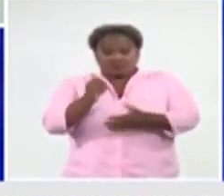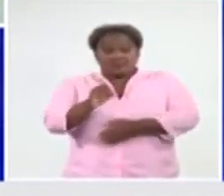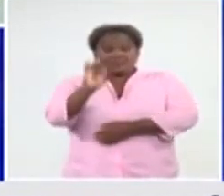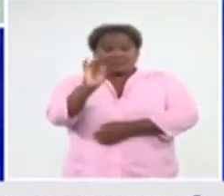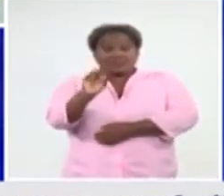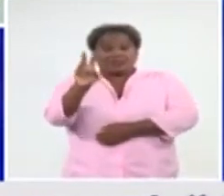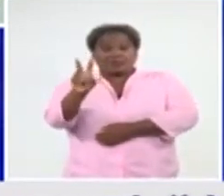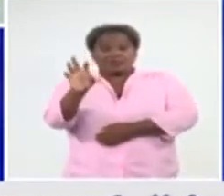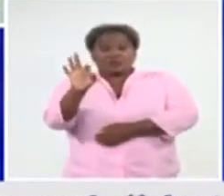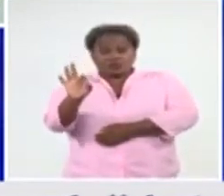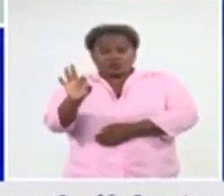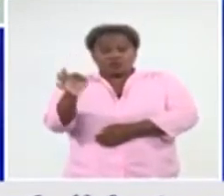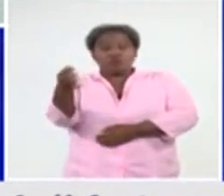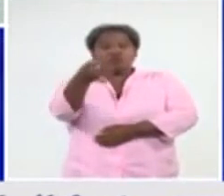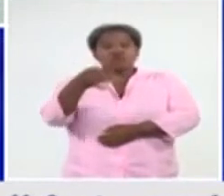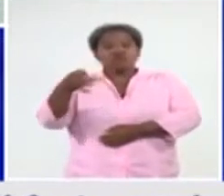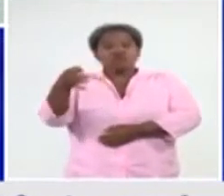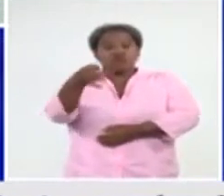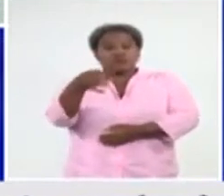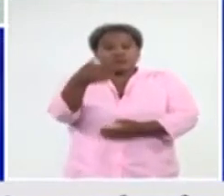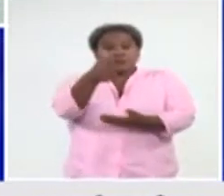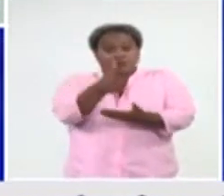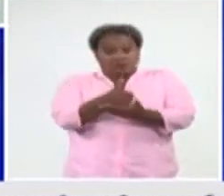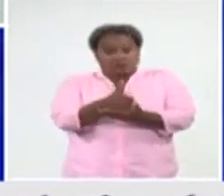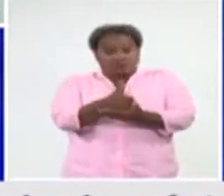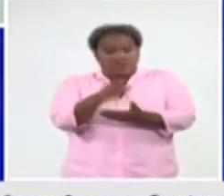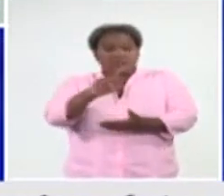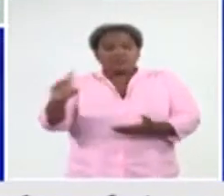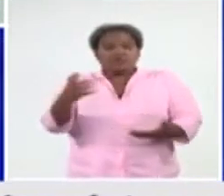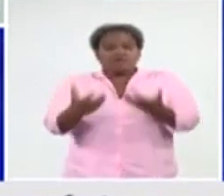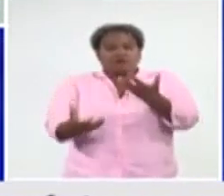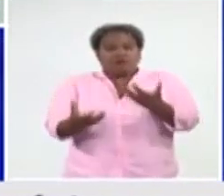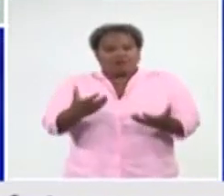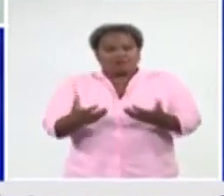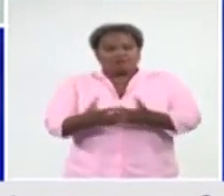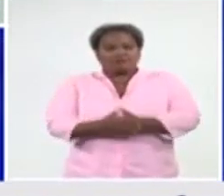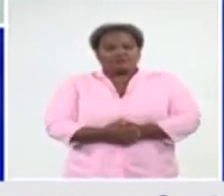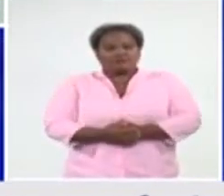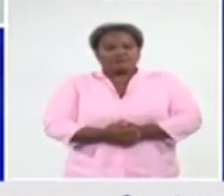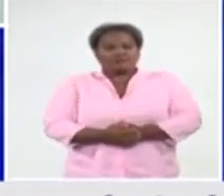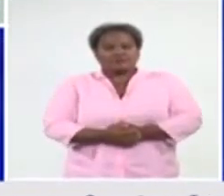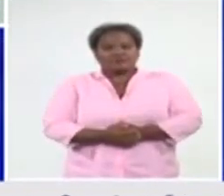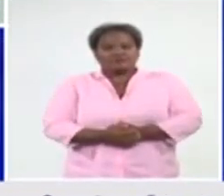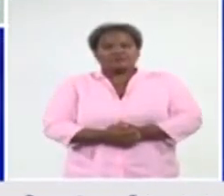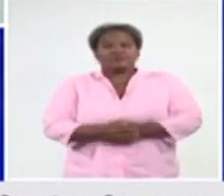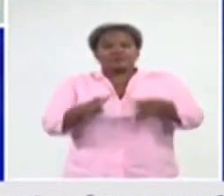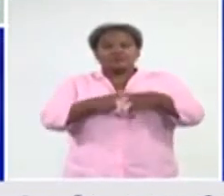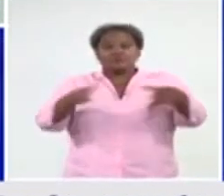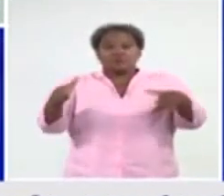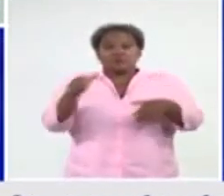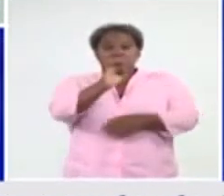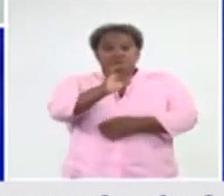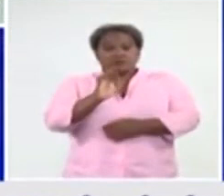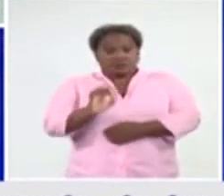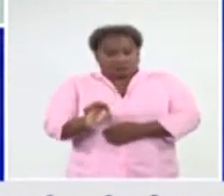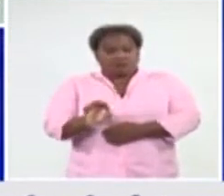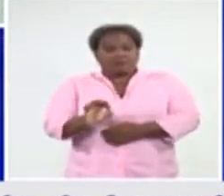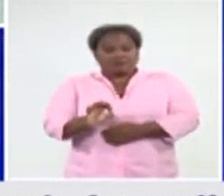728 en el municipio de Cienfuegos, el mayor por ciento pudiéramos